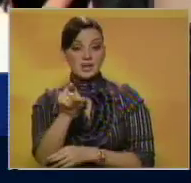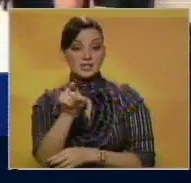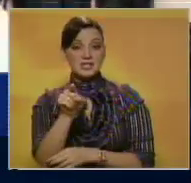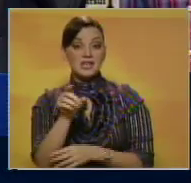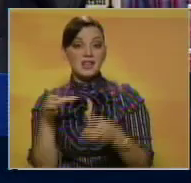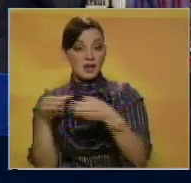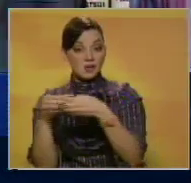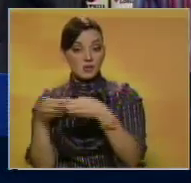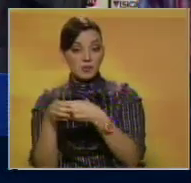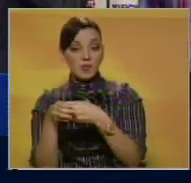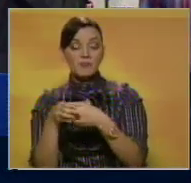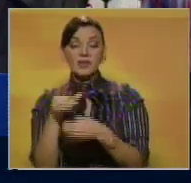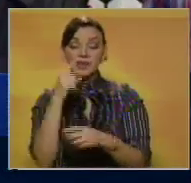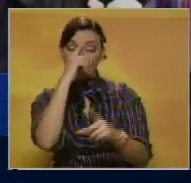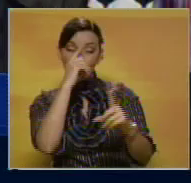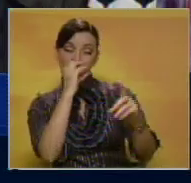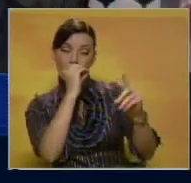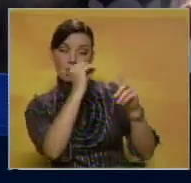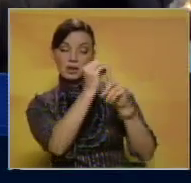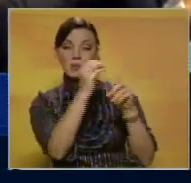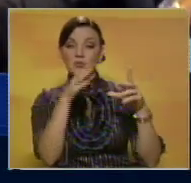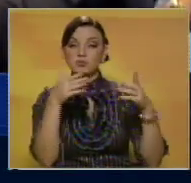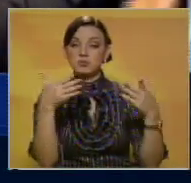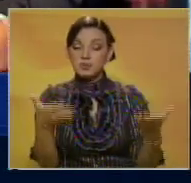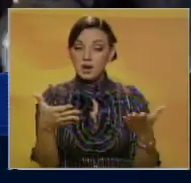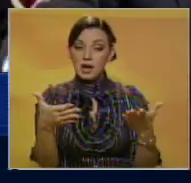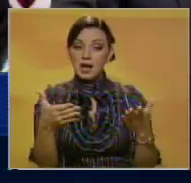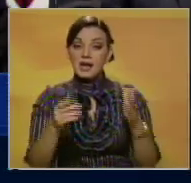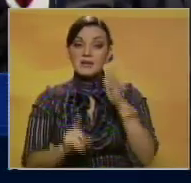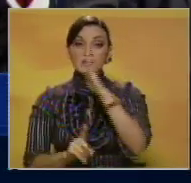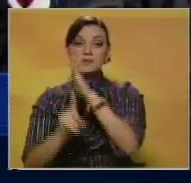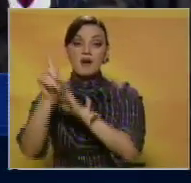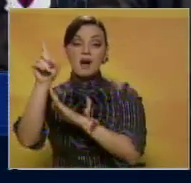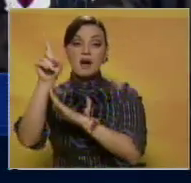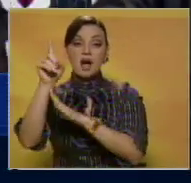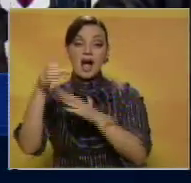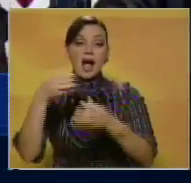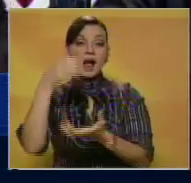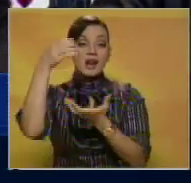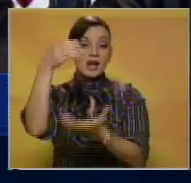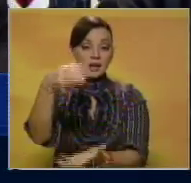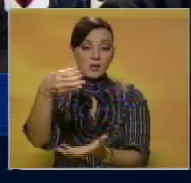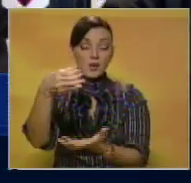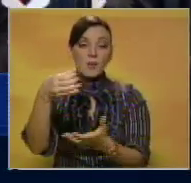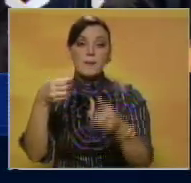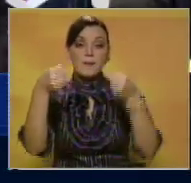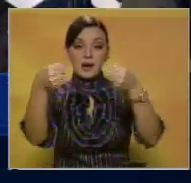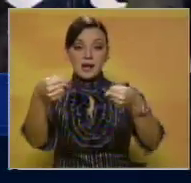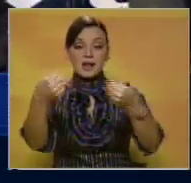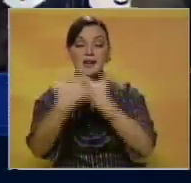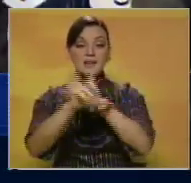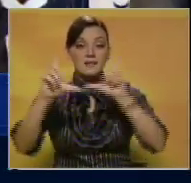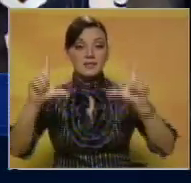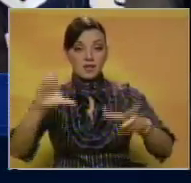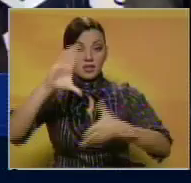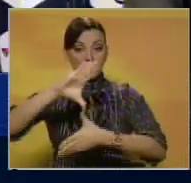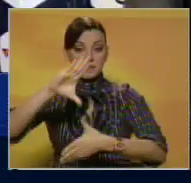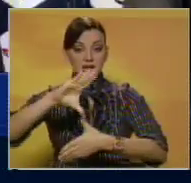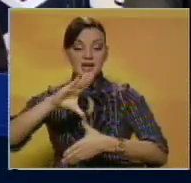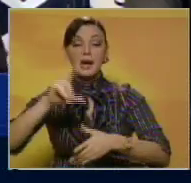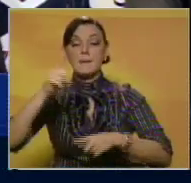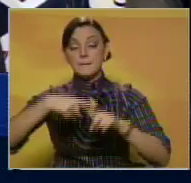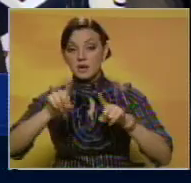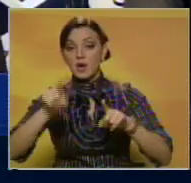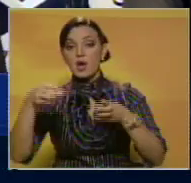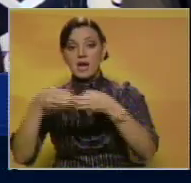Farías indicó que el gran reto es trascender a la Copa Libertadores de América. Sin embargo, el equipo paraguayo también jugará la Copa Suramericana en